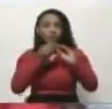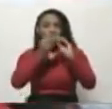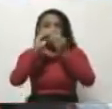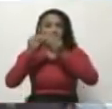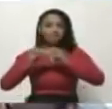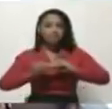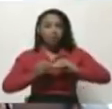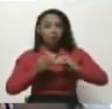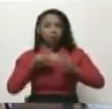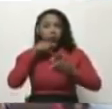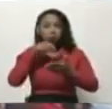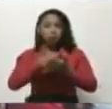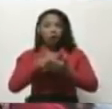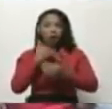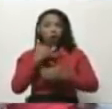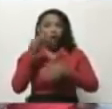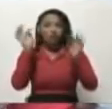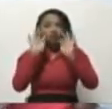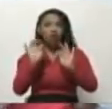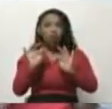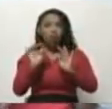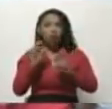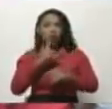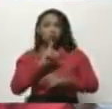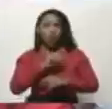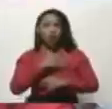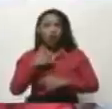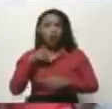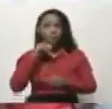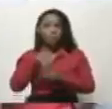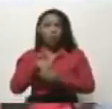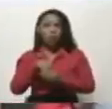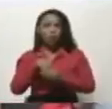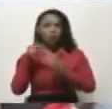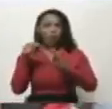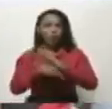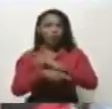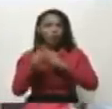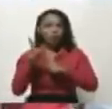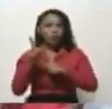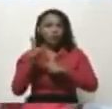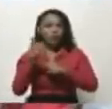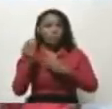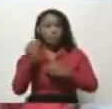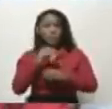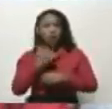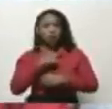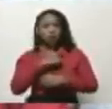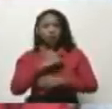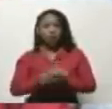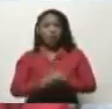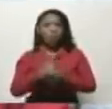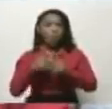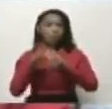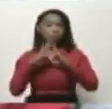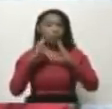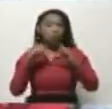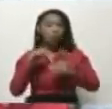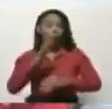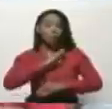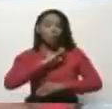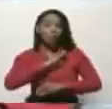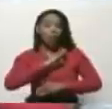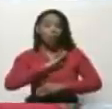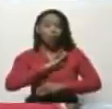composición, por llamarlo de alguna manera, no me quiero meter en profundidades marxistas, porque ustedes saben de marxismo muchísimo más que yo, pero toda apropiación